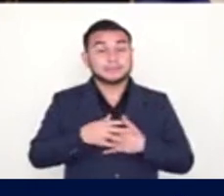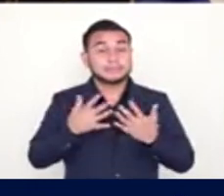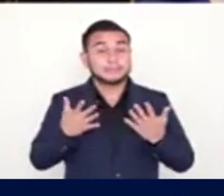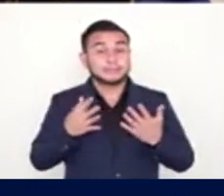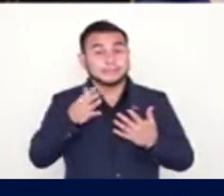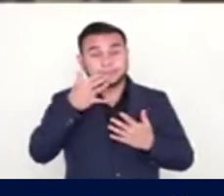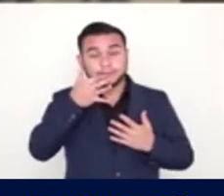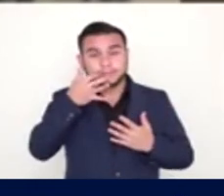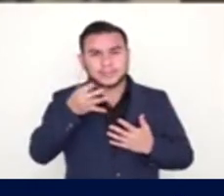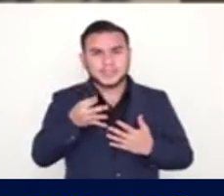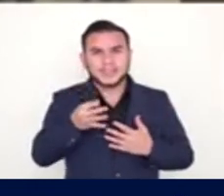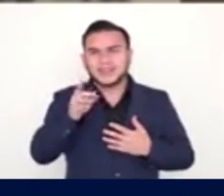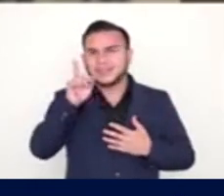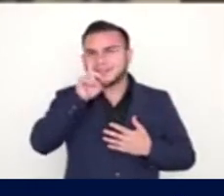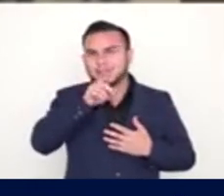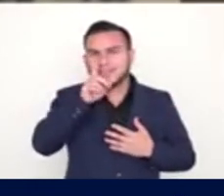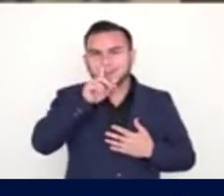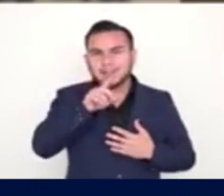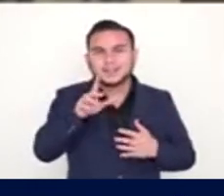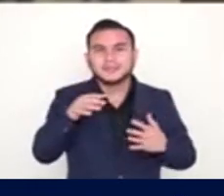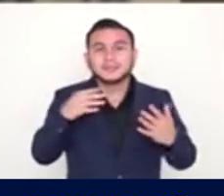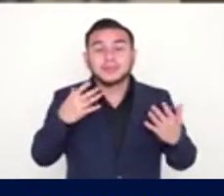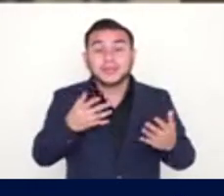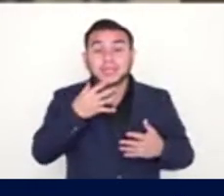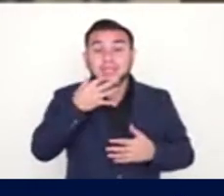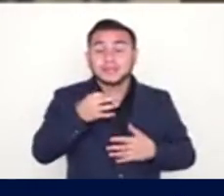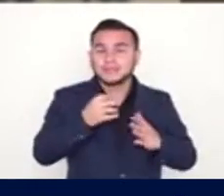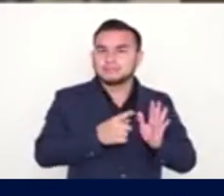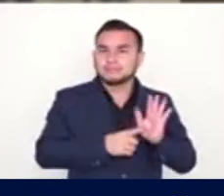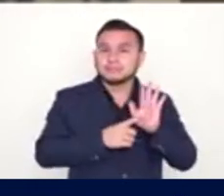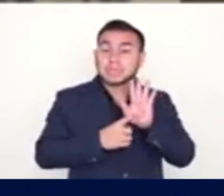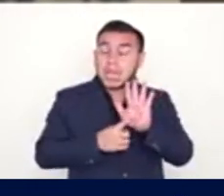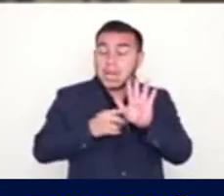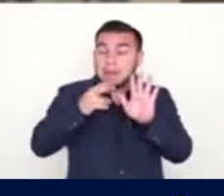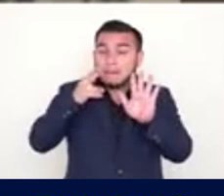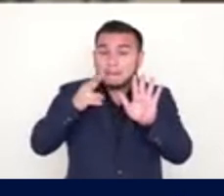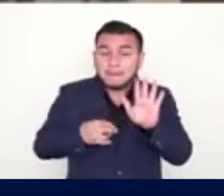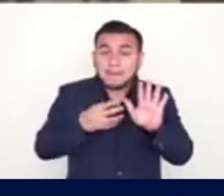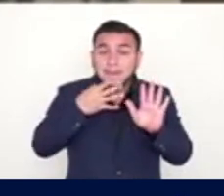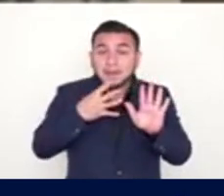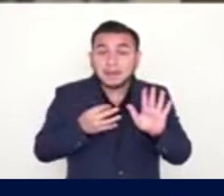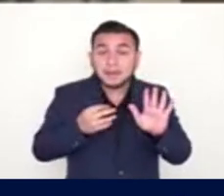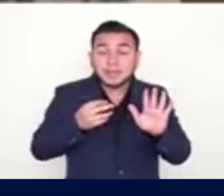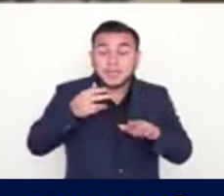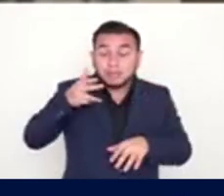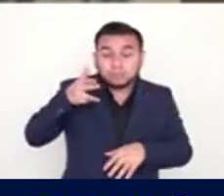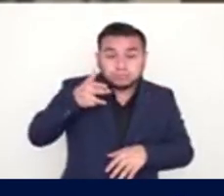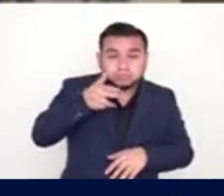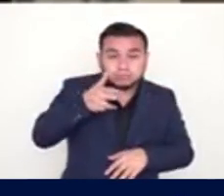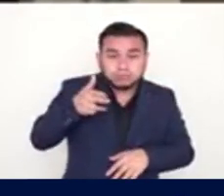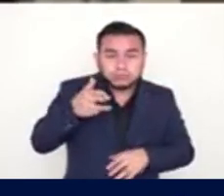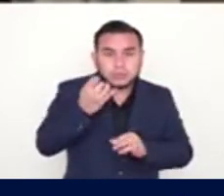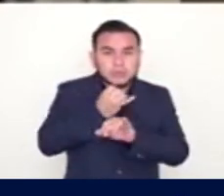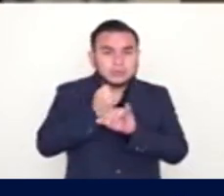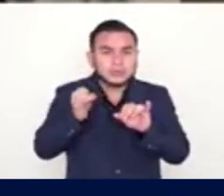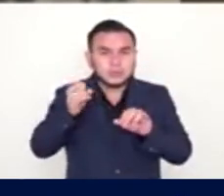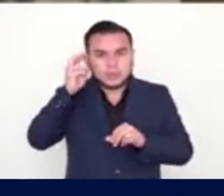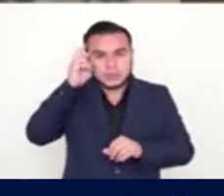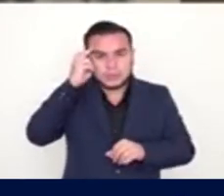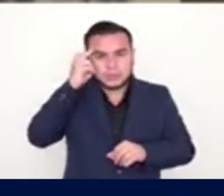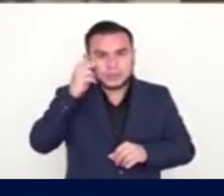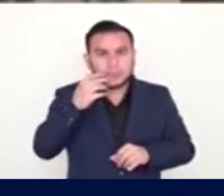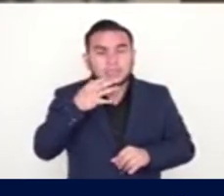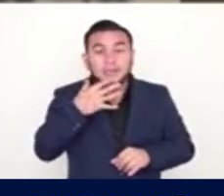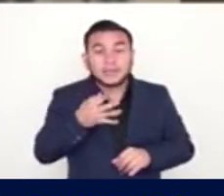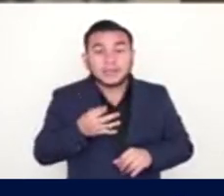por supuesto que son falsos los documentos. Son tan falsos que les demostramos a ustedes mismos y con cámaras de televisión independientes, porque no me vas a decir que